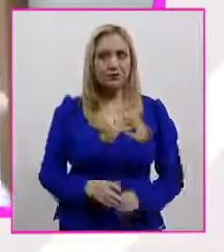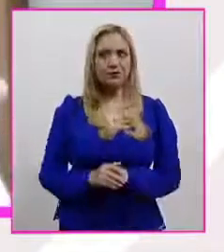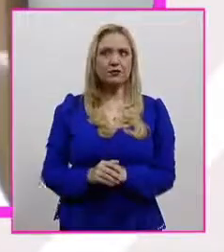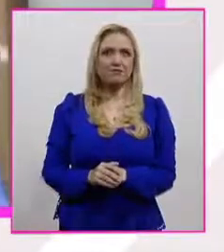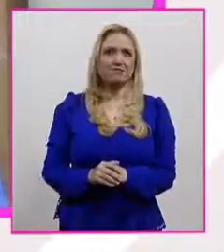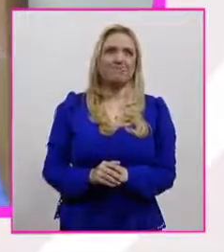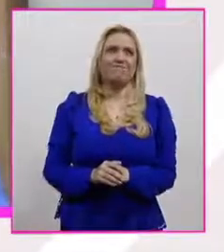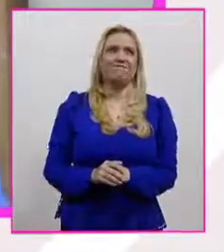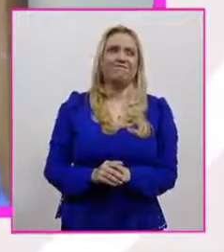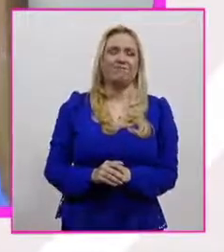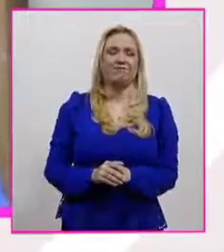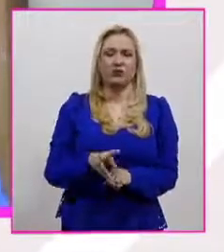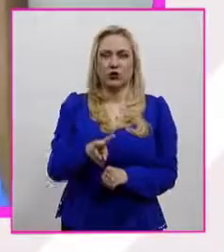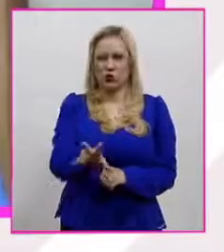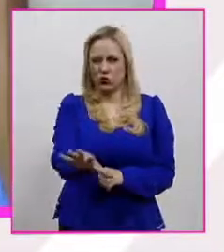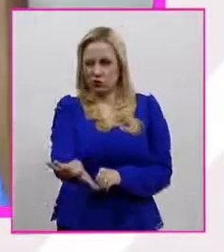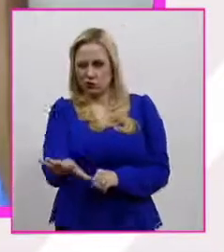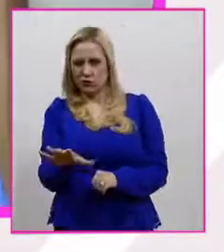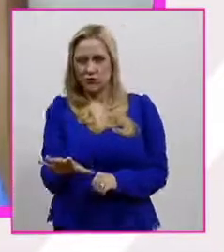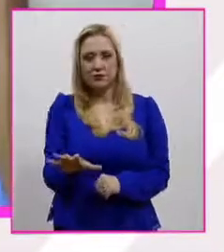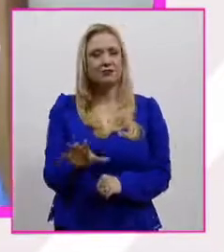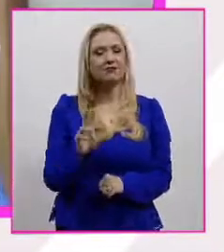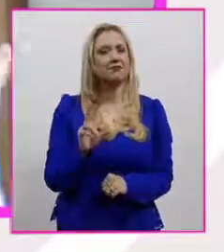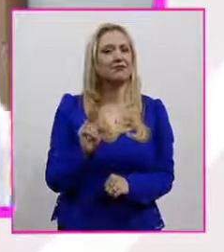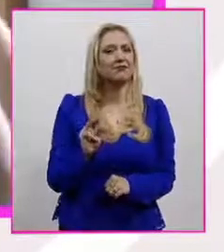lo menos desde